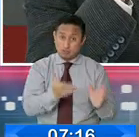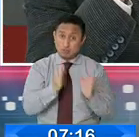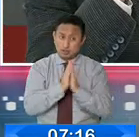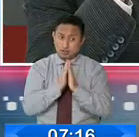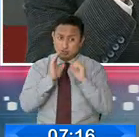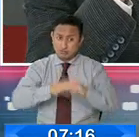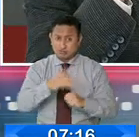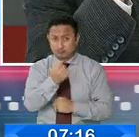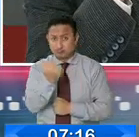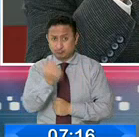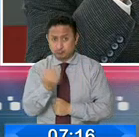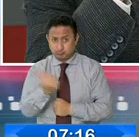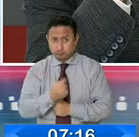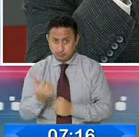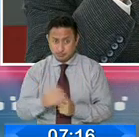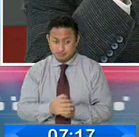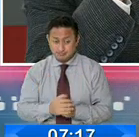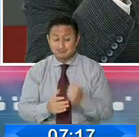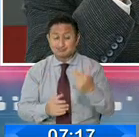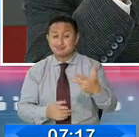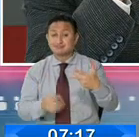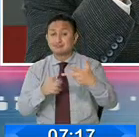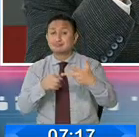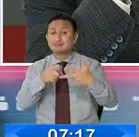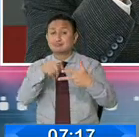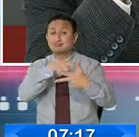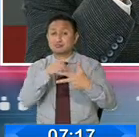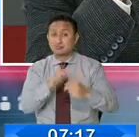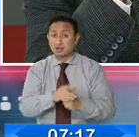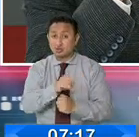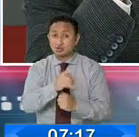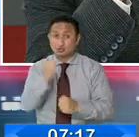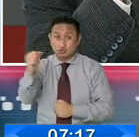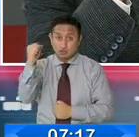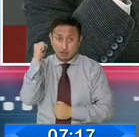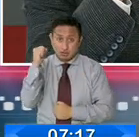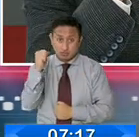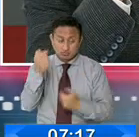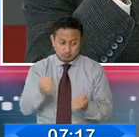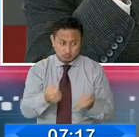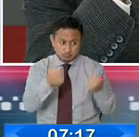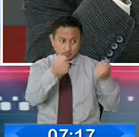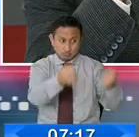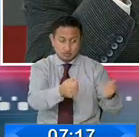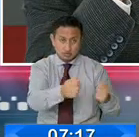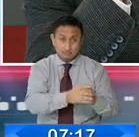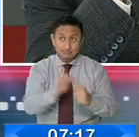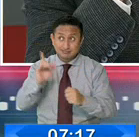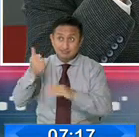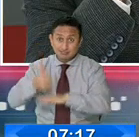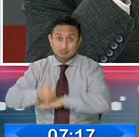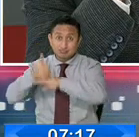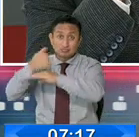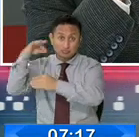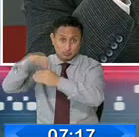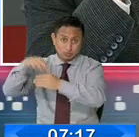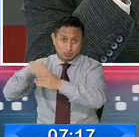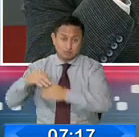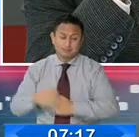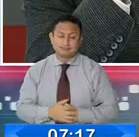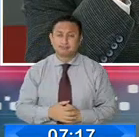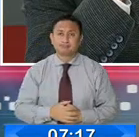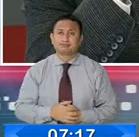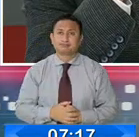sean eliminadas, a tres les restituyó sus derechos el Tribunal Contencioso